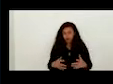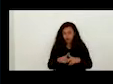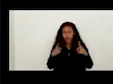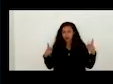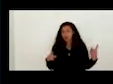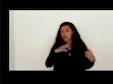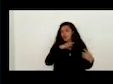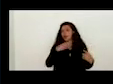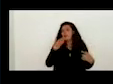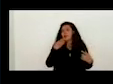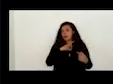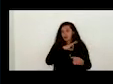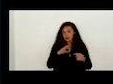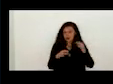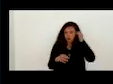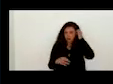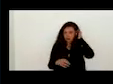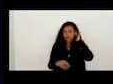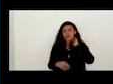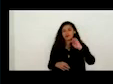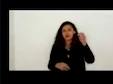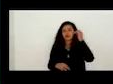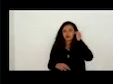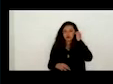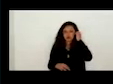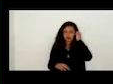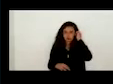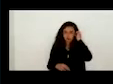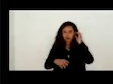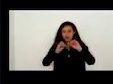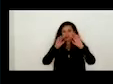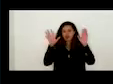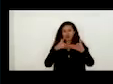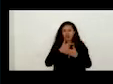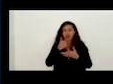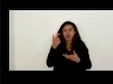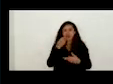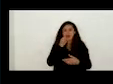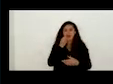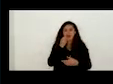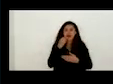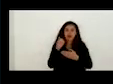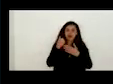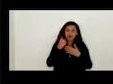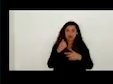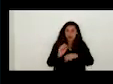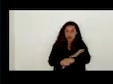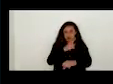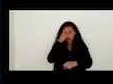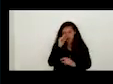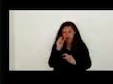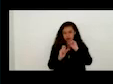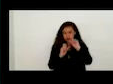adecuada. Y obviamente las grasas que también nos aportan energía en pequeñas cantidades son saludables para